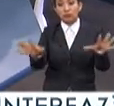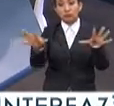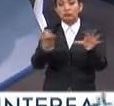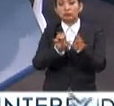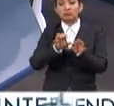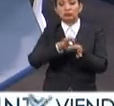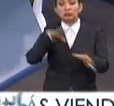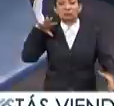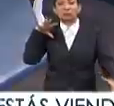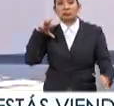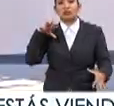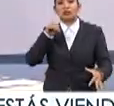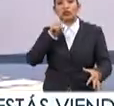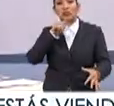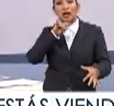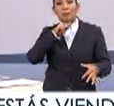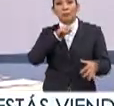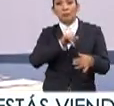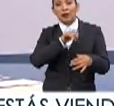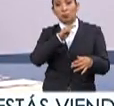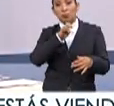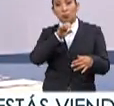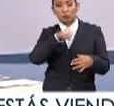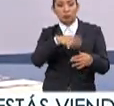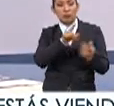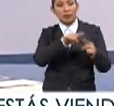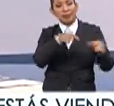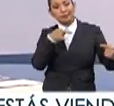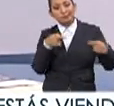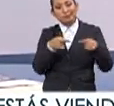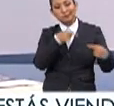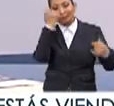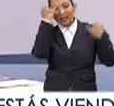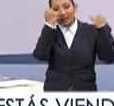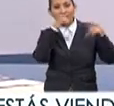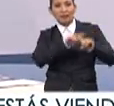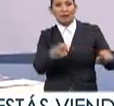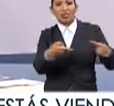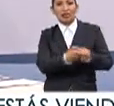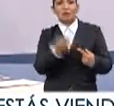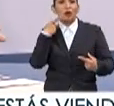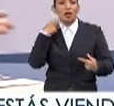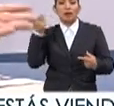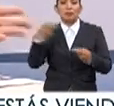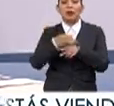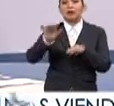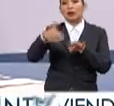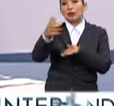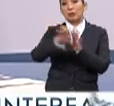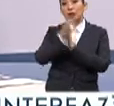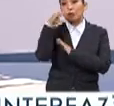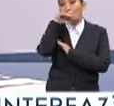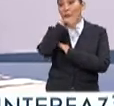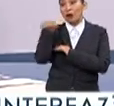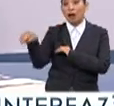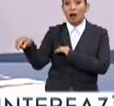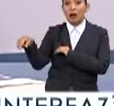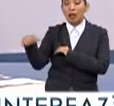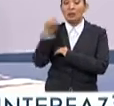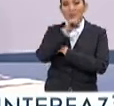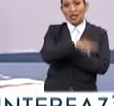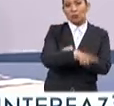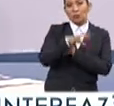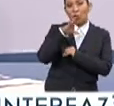se separó de octavio paz porque tenían diferencias ideológicas y políticas sobre lo que pasaba por ejemplo en cuba tiene